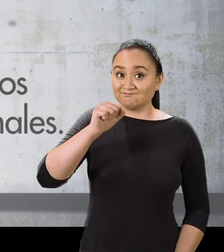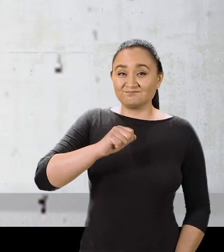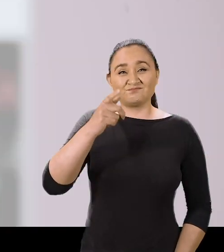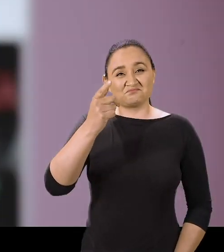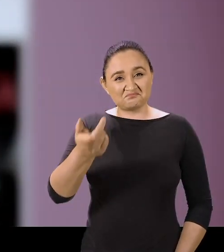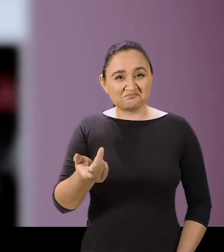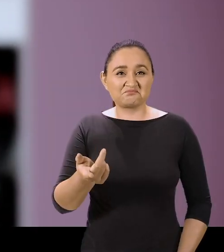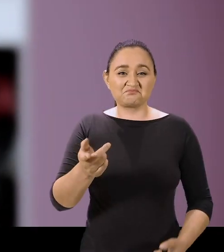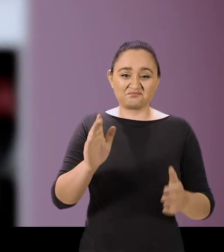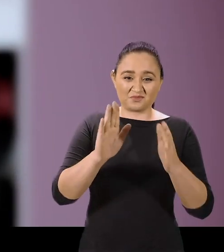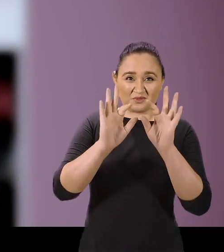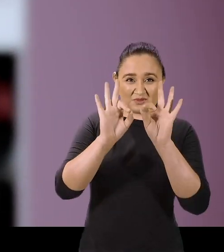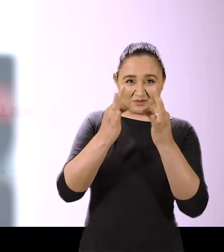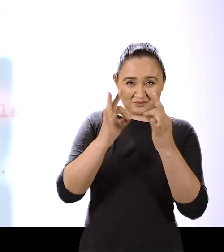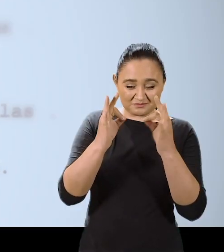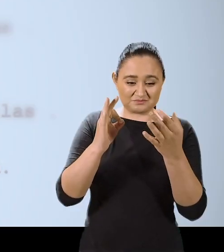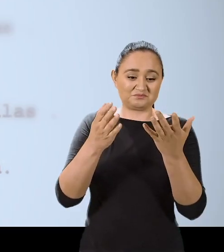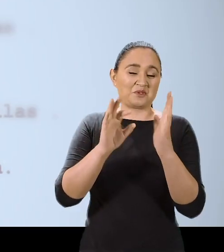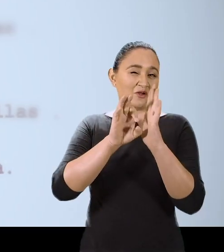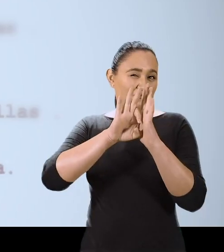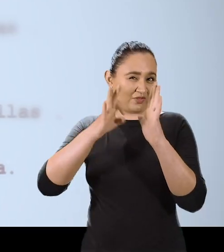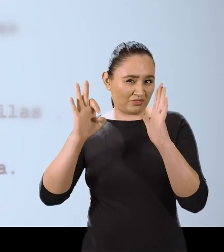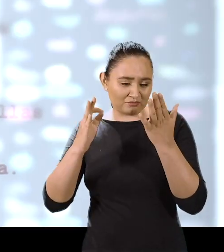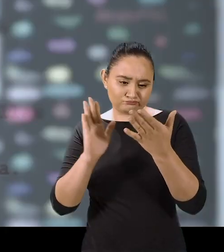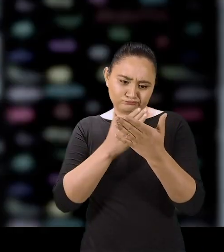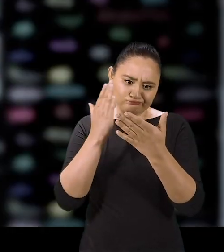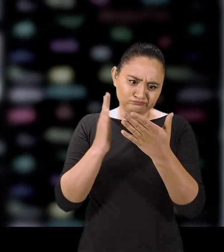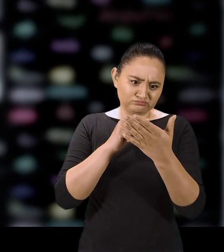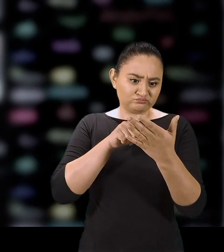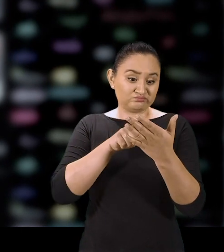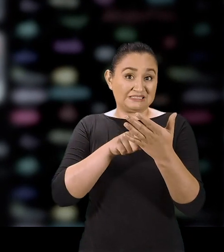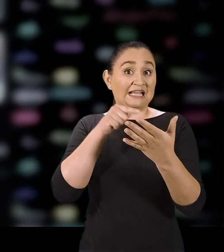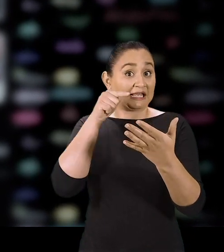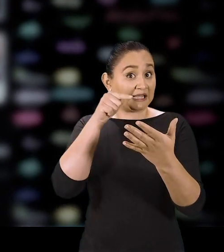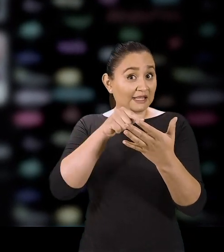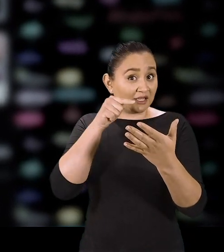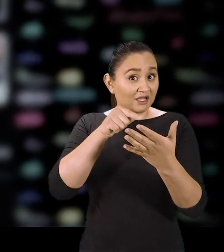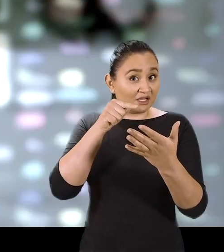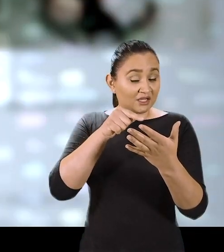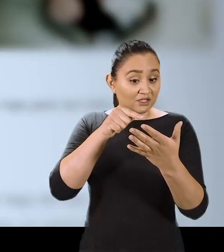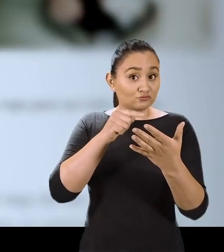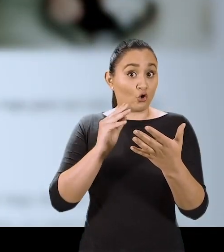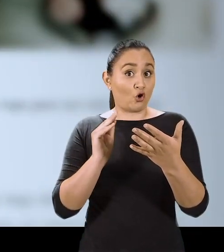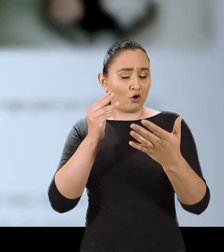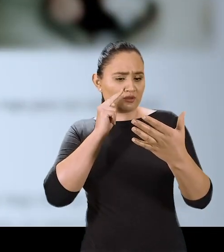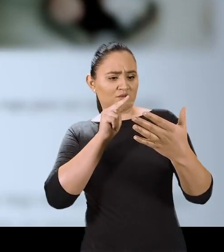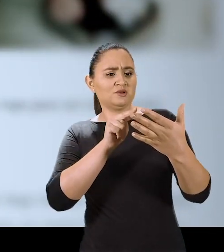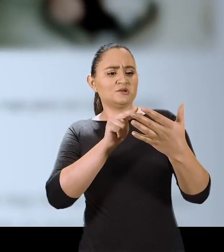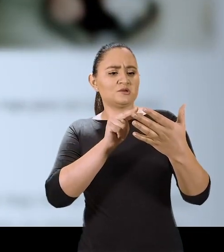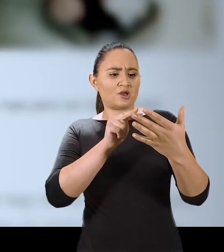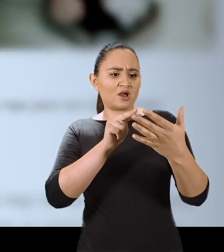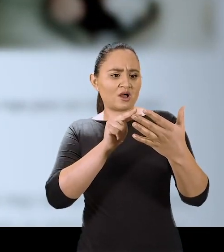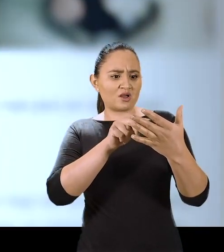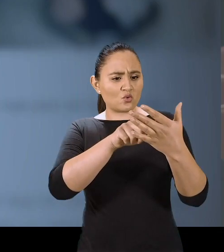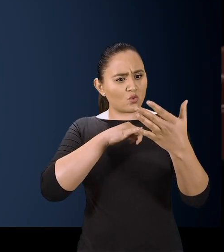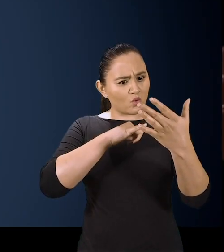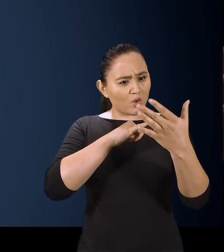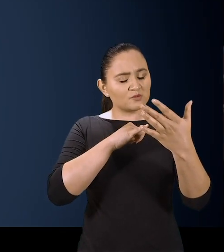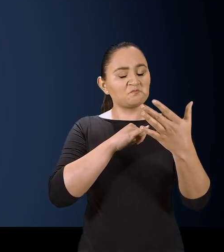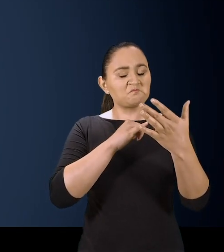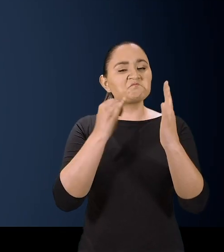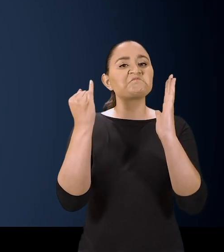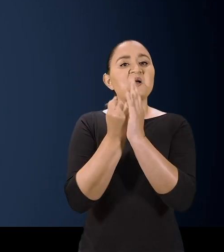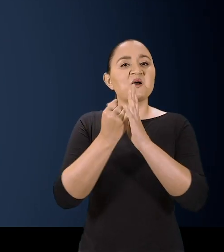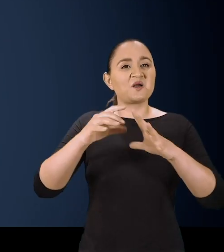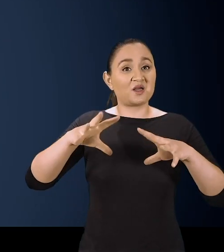todos este tipo de páginas que a las cuales acuden este tipo de adolescentes generan un sentido